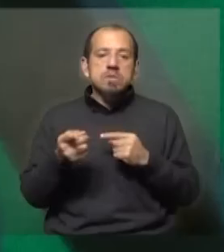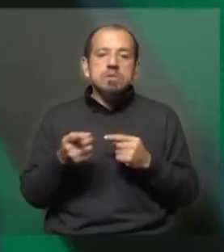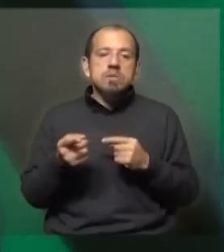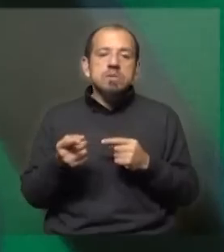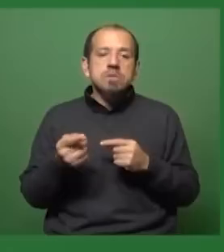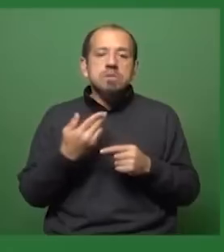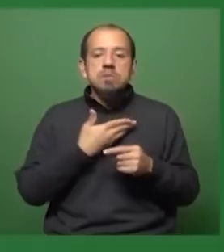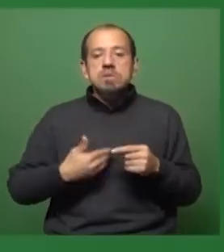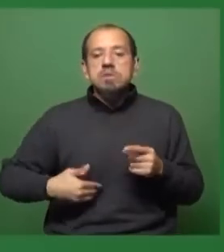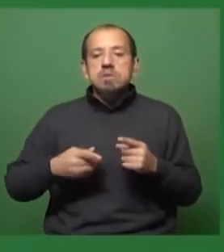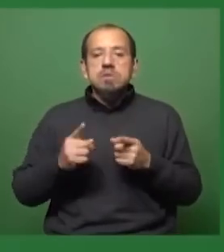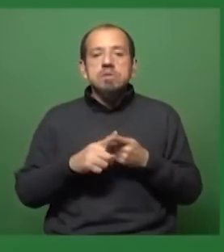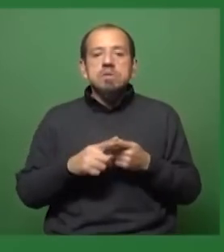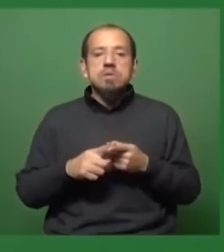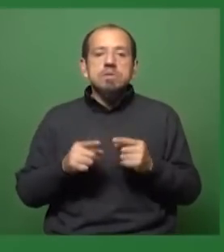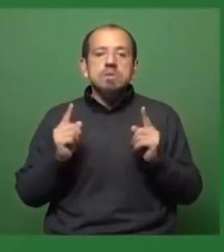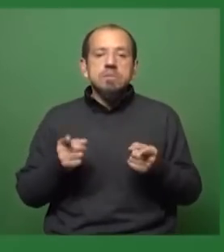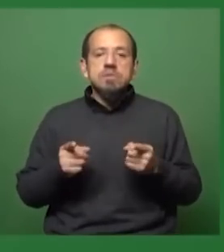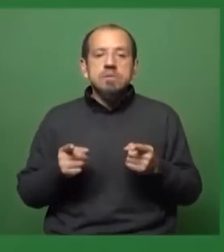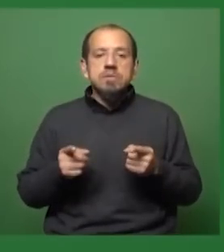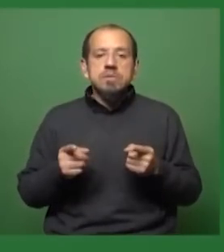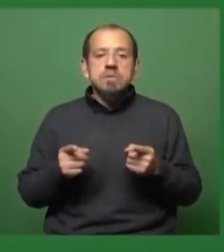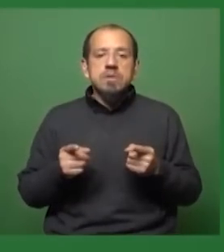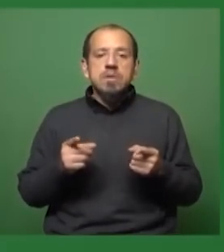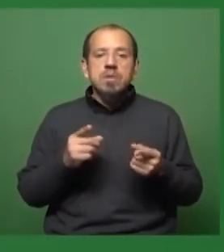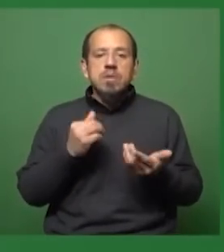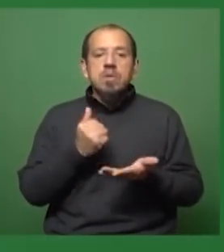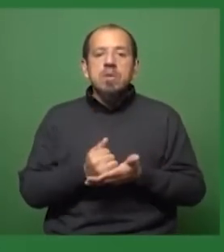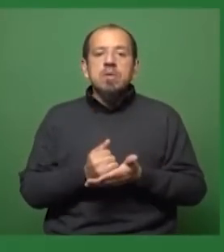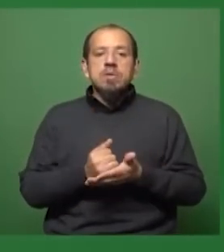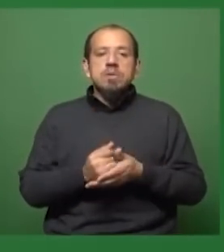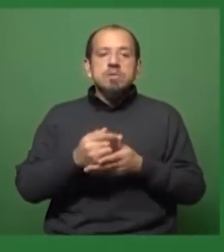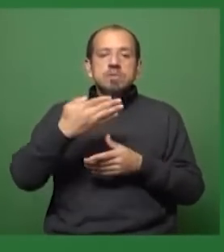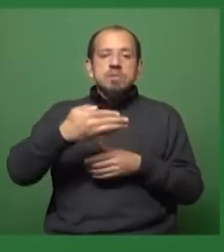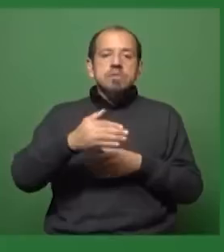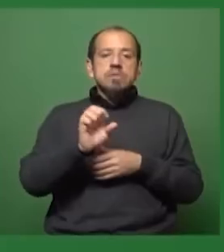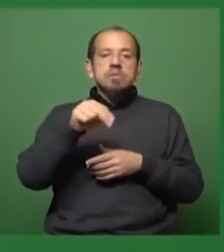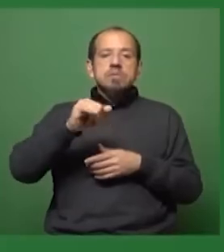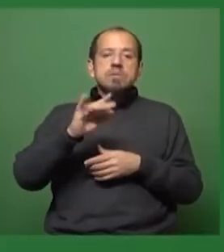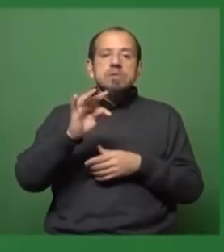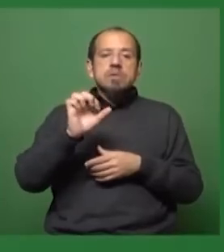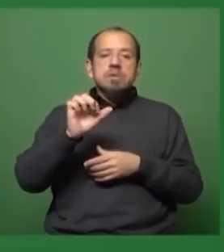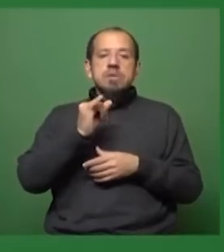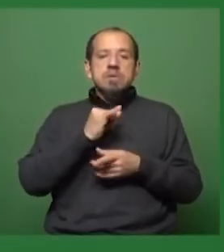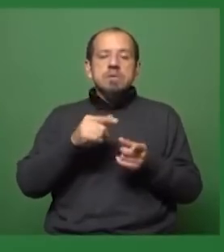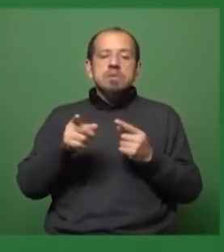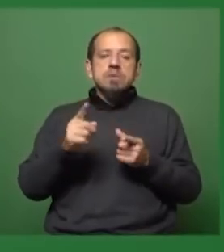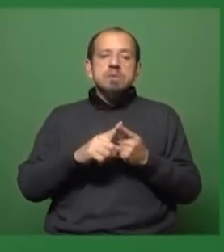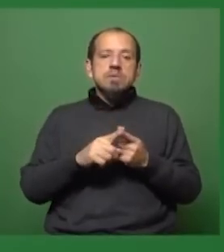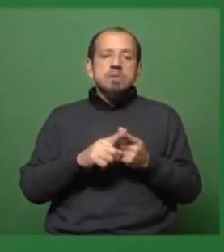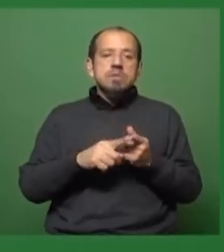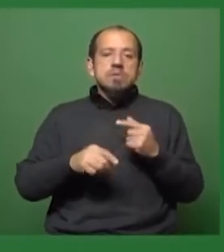tempore Además le toca la presidencia protempore también era la última que participaba Mario abdo Benítez fue con Santi Peñas